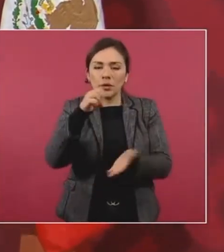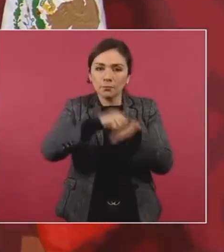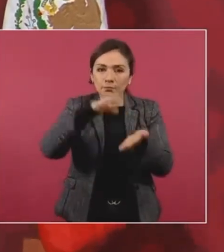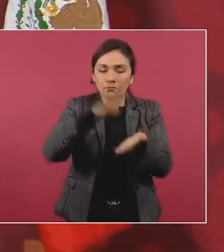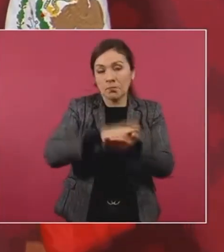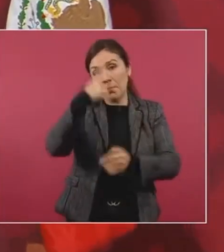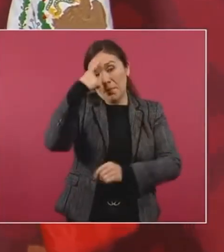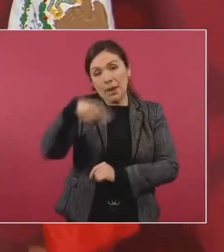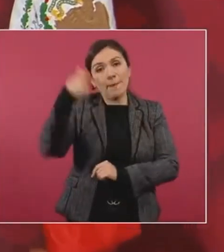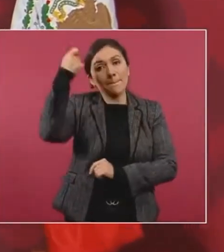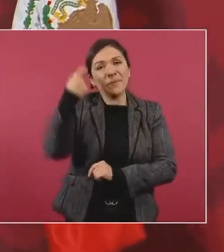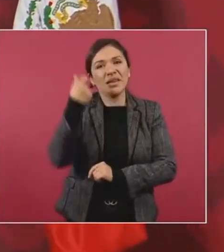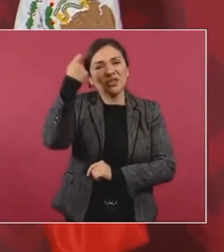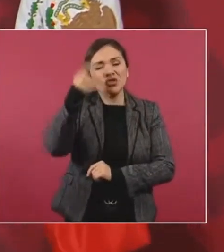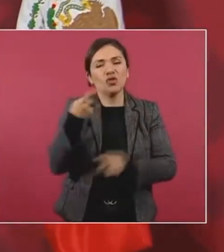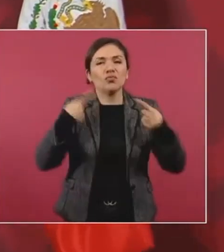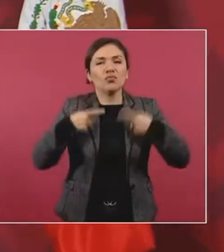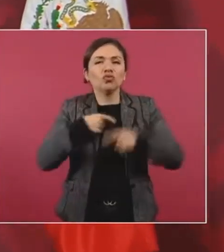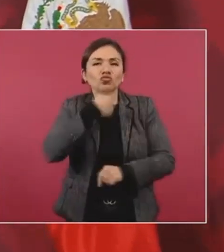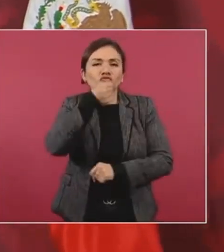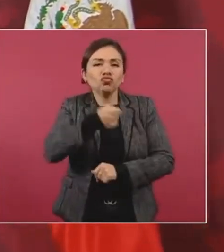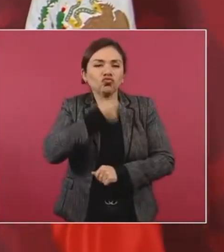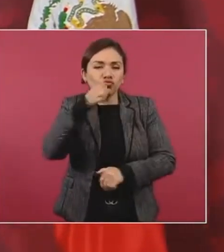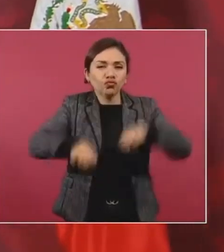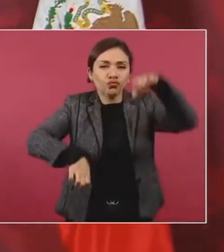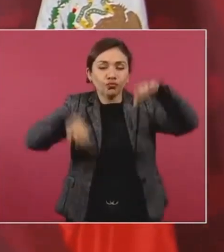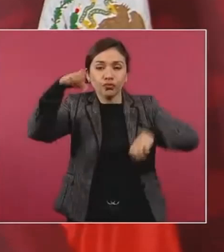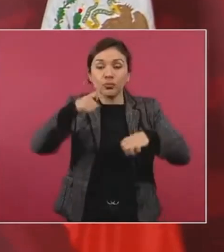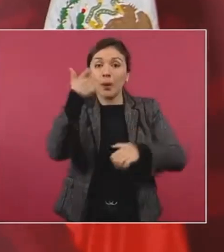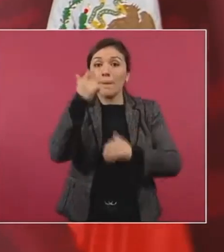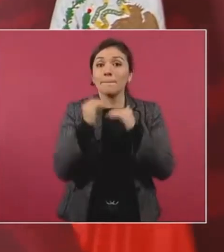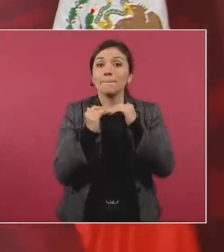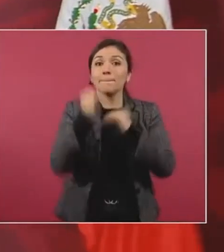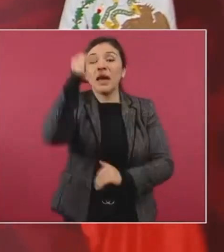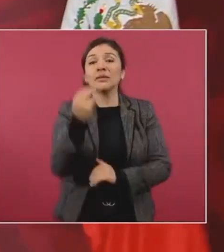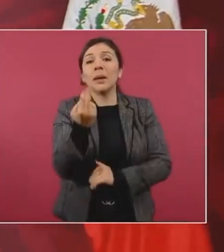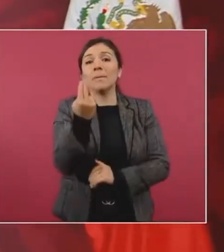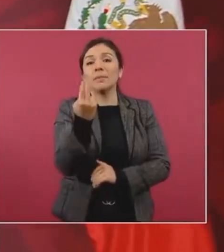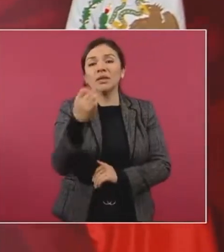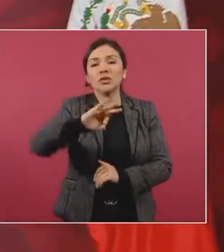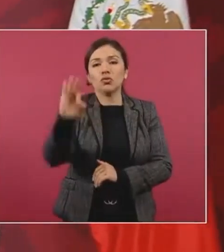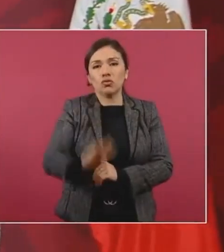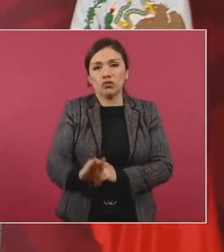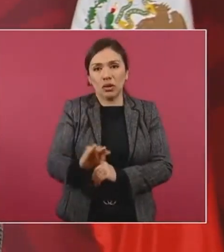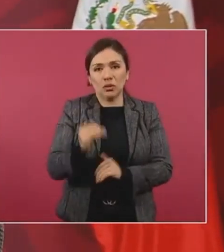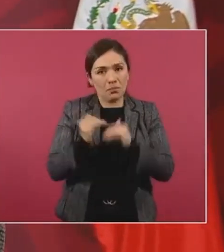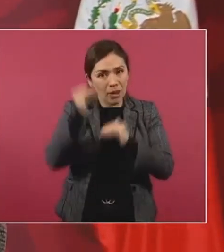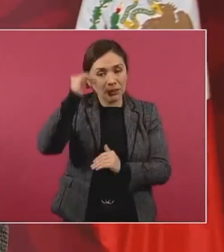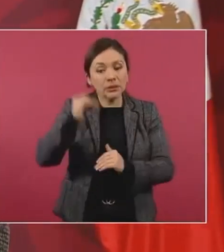de la pensión adultos mayores que se va a incrementar en 25%